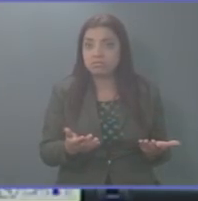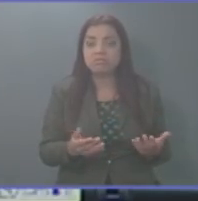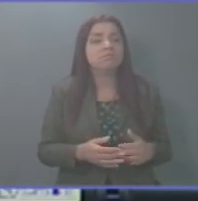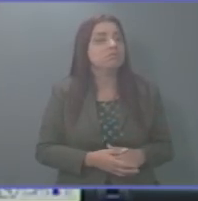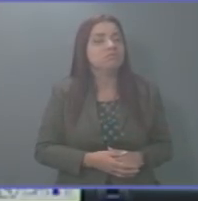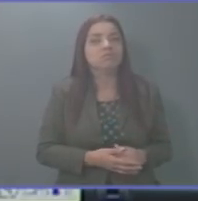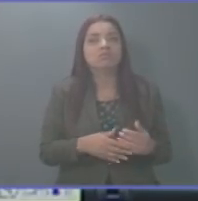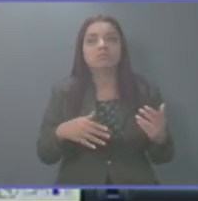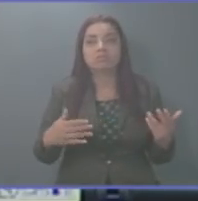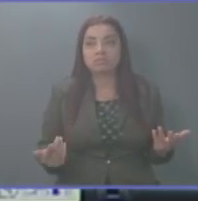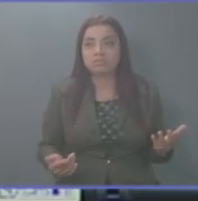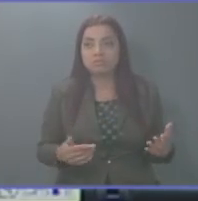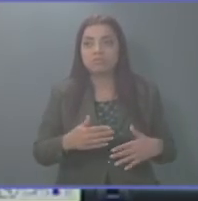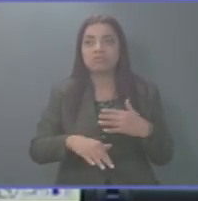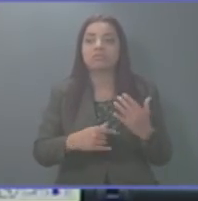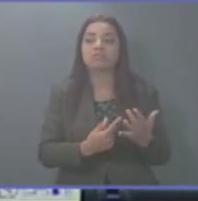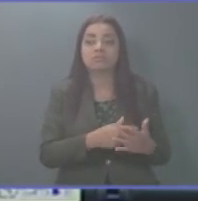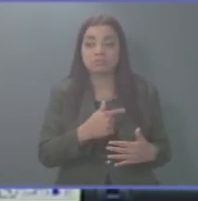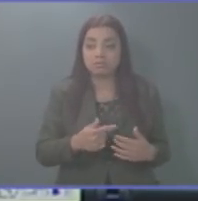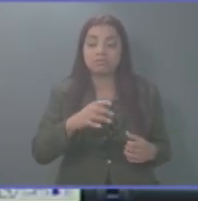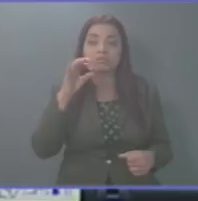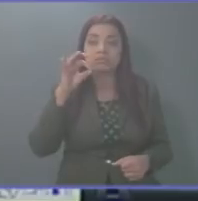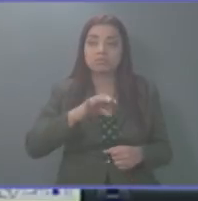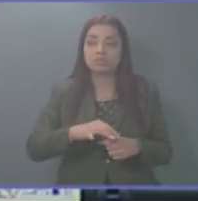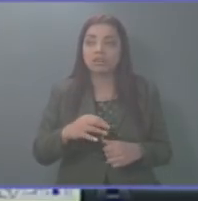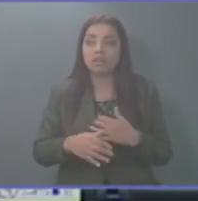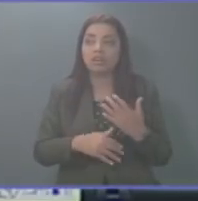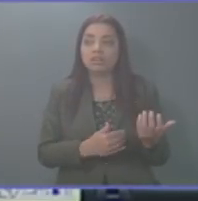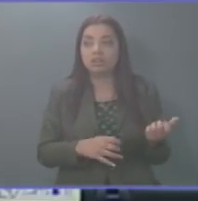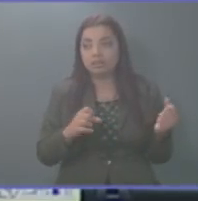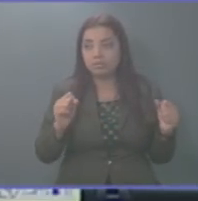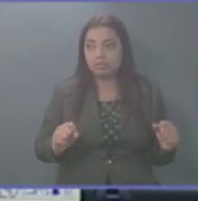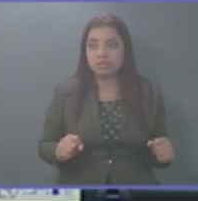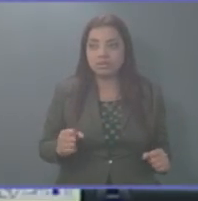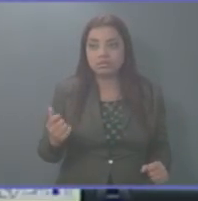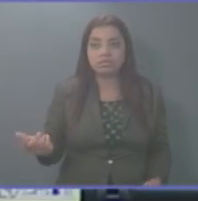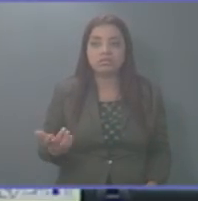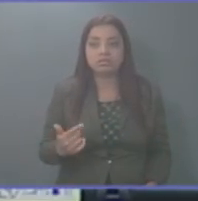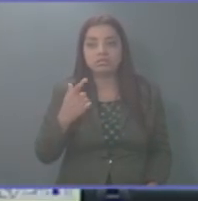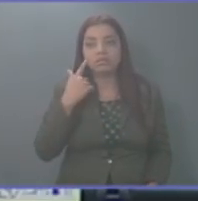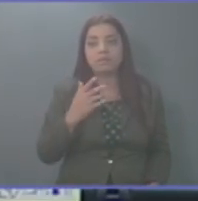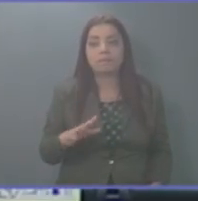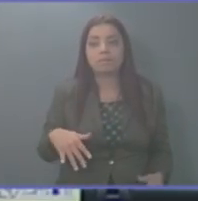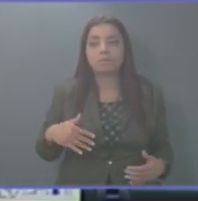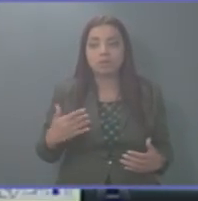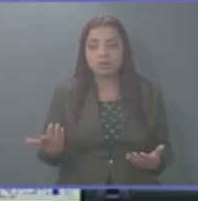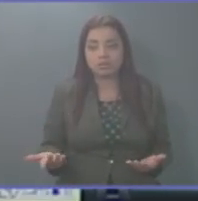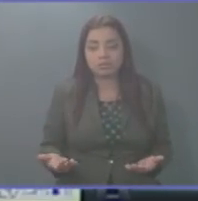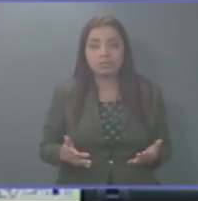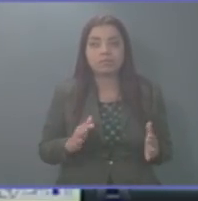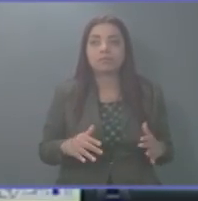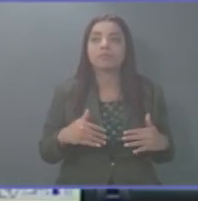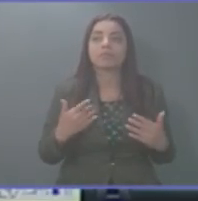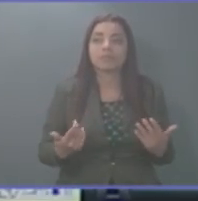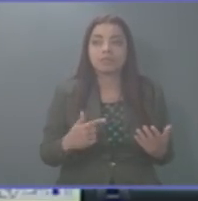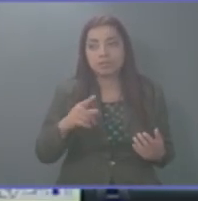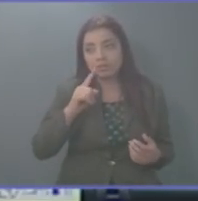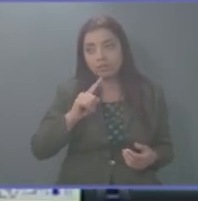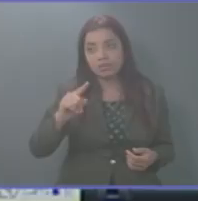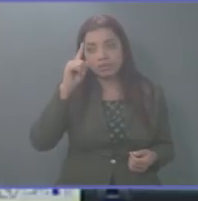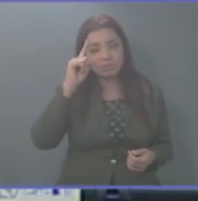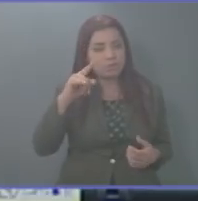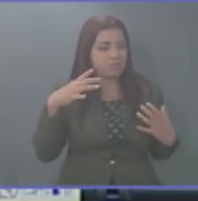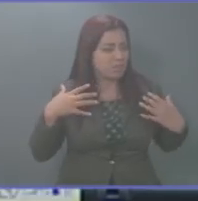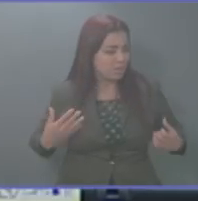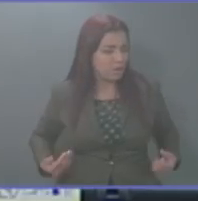Y además no contempla la posibilidad del voto electrónico. ¿Por qué, si entró una propuesta del